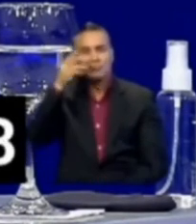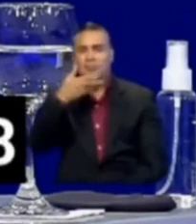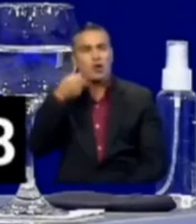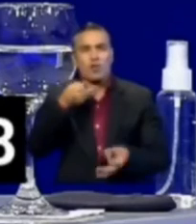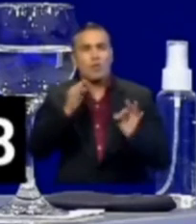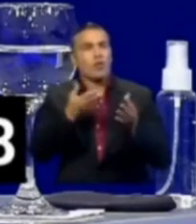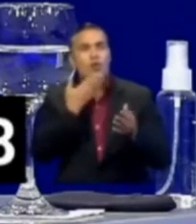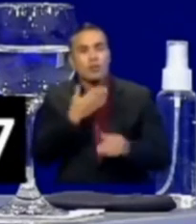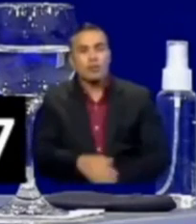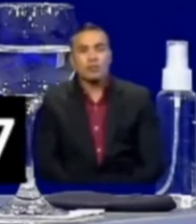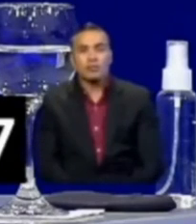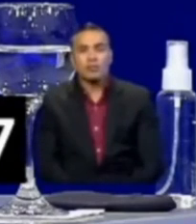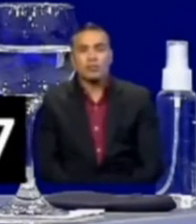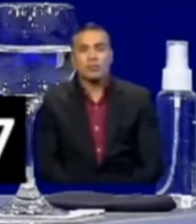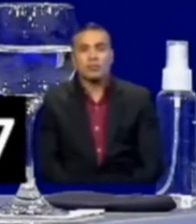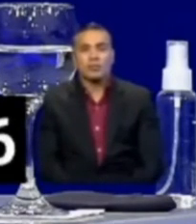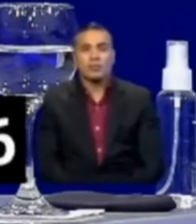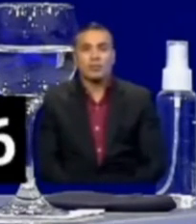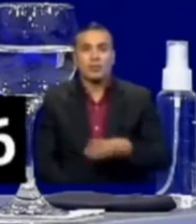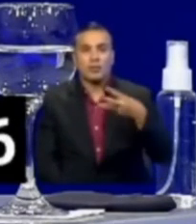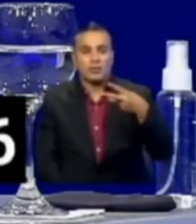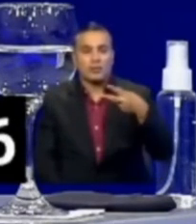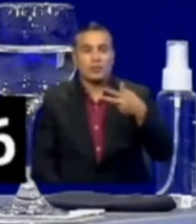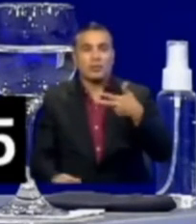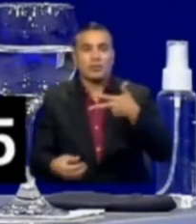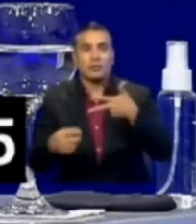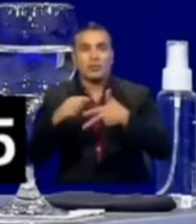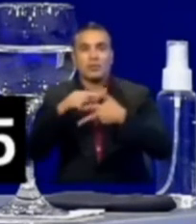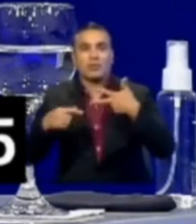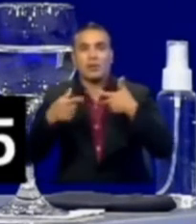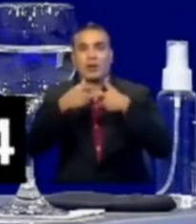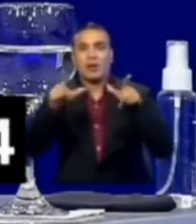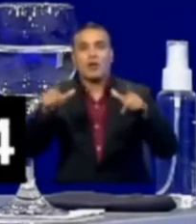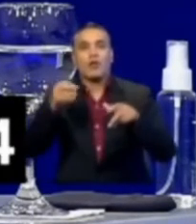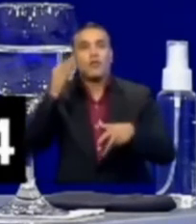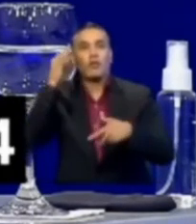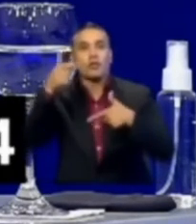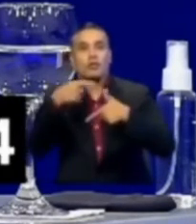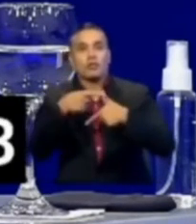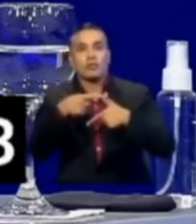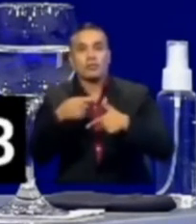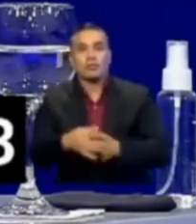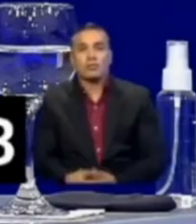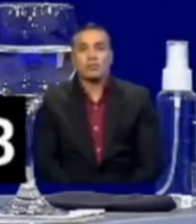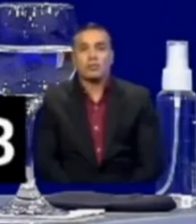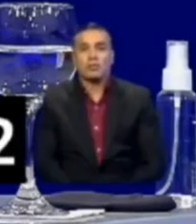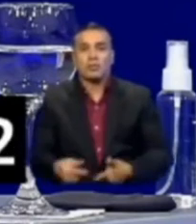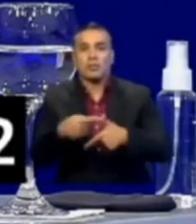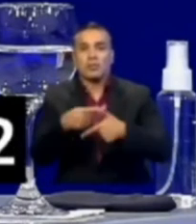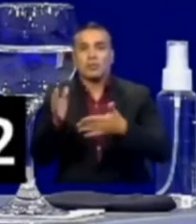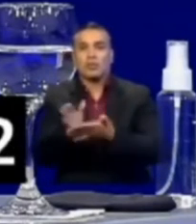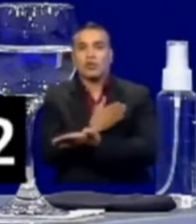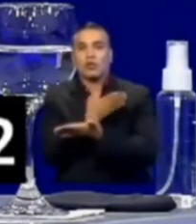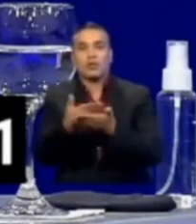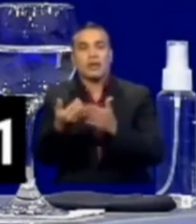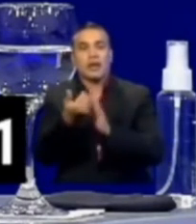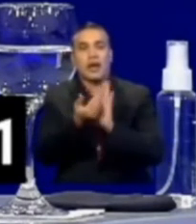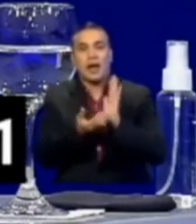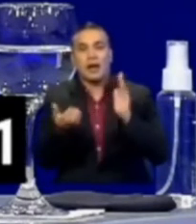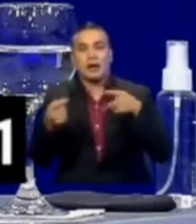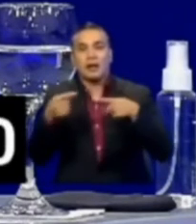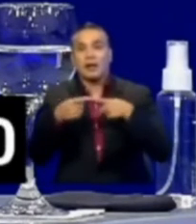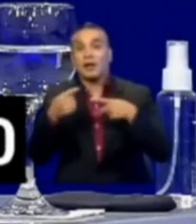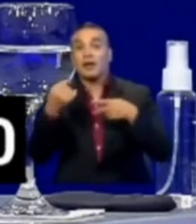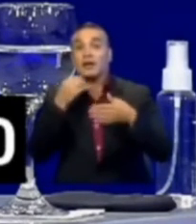hacerlo es mediante los tres lenguajes universales del futuro: la música y el arte,